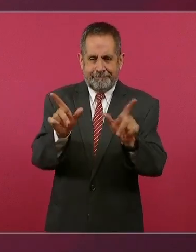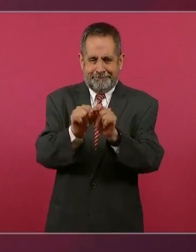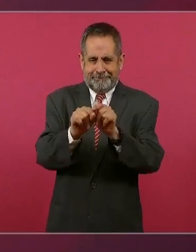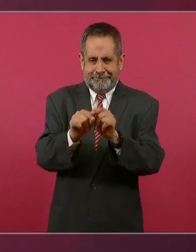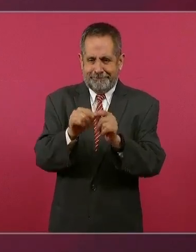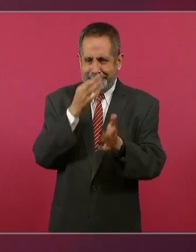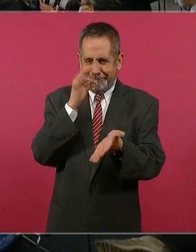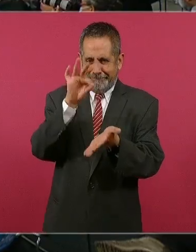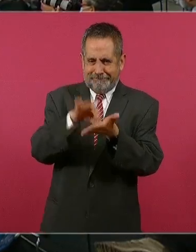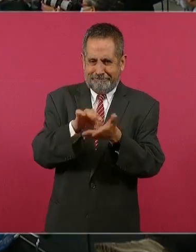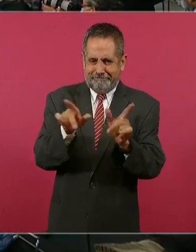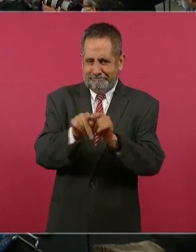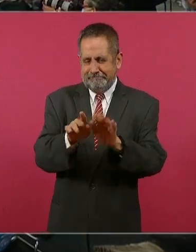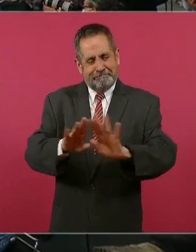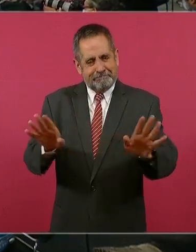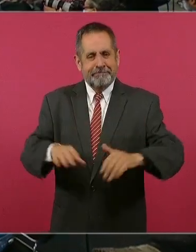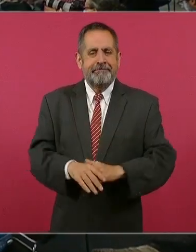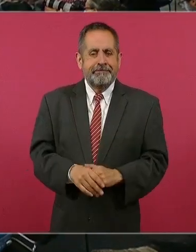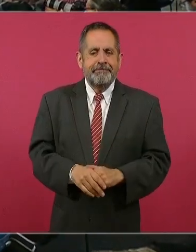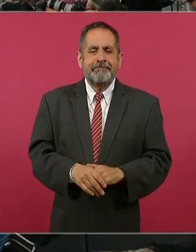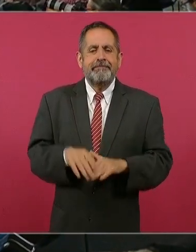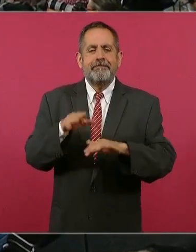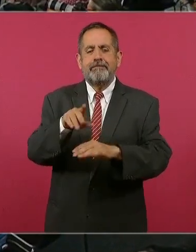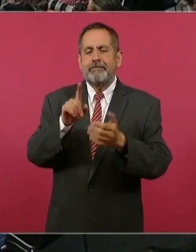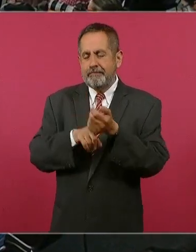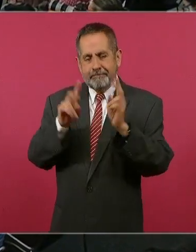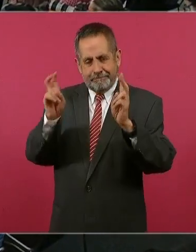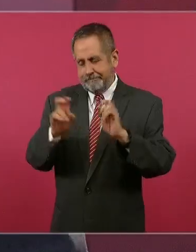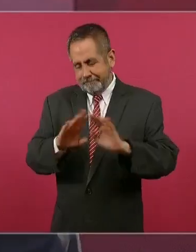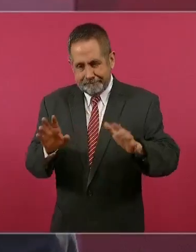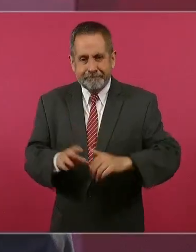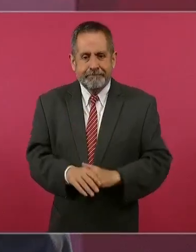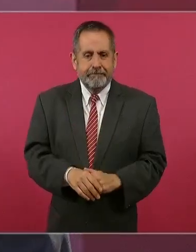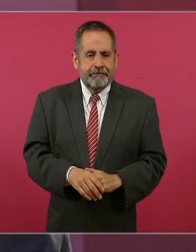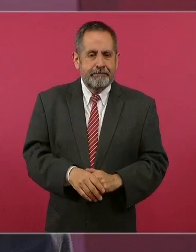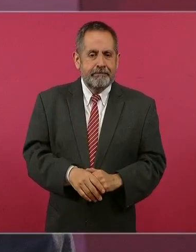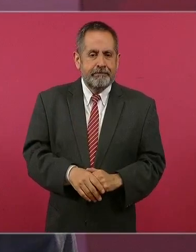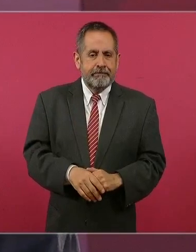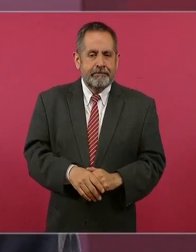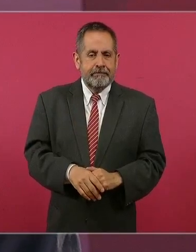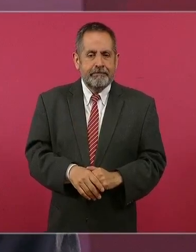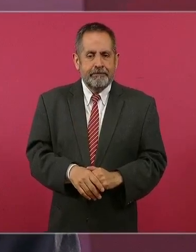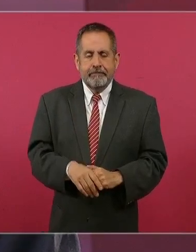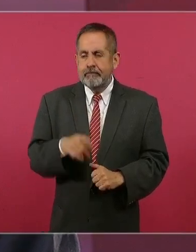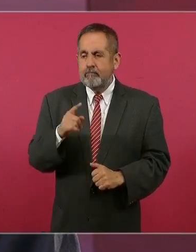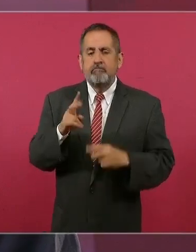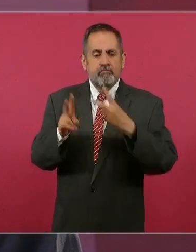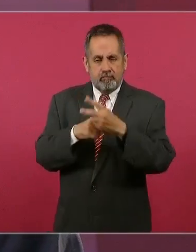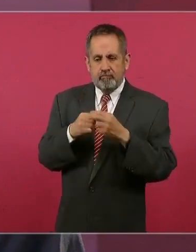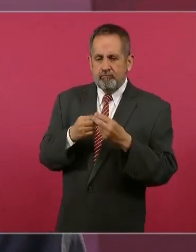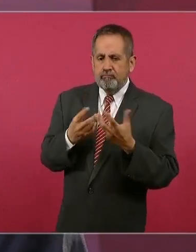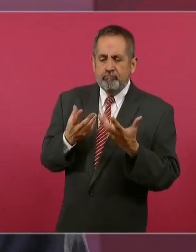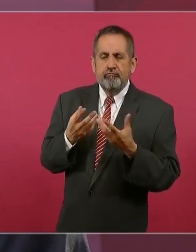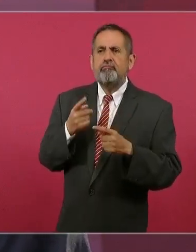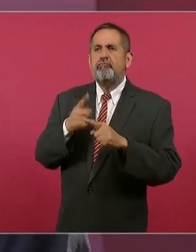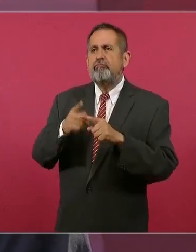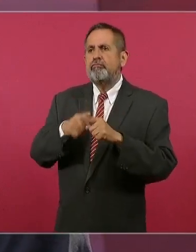hablar más sobre el tema. asistieron